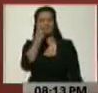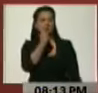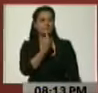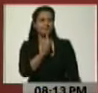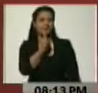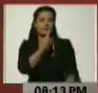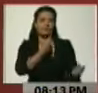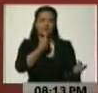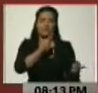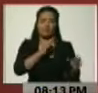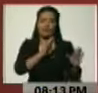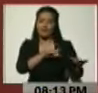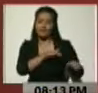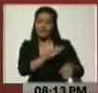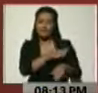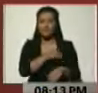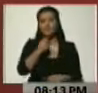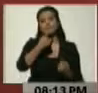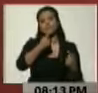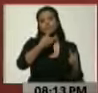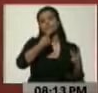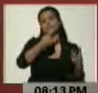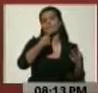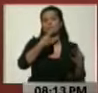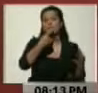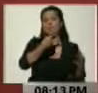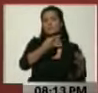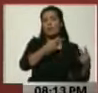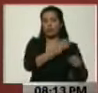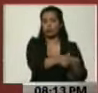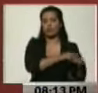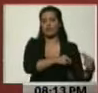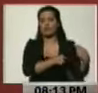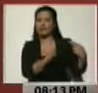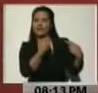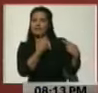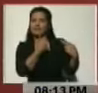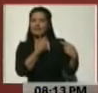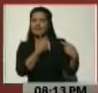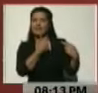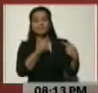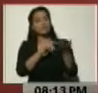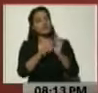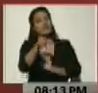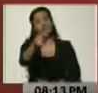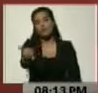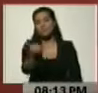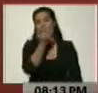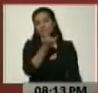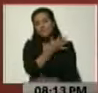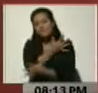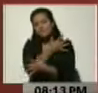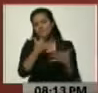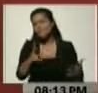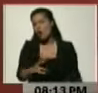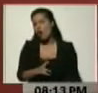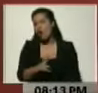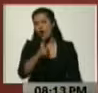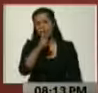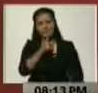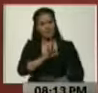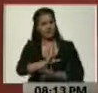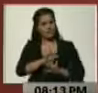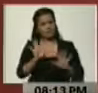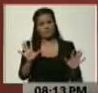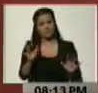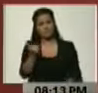derecha lo vea simpático, está cometiendo un error horrible, un error